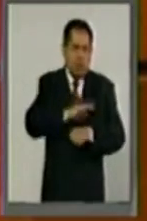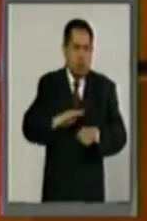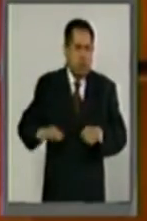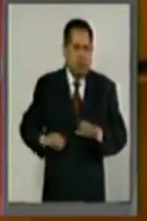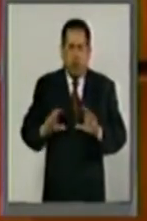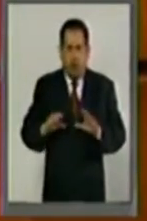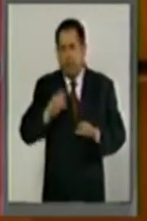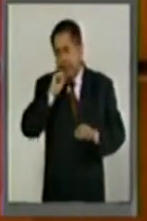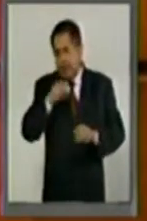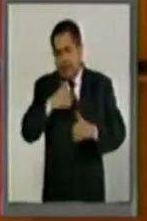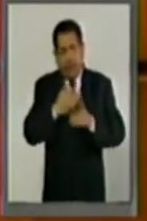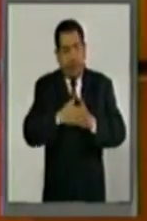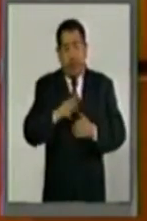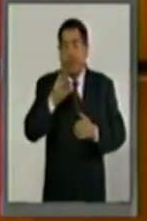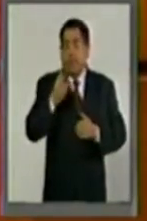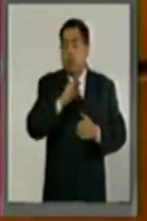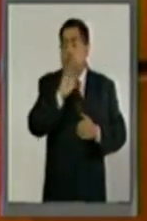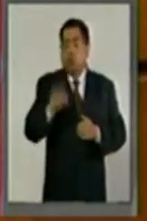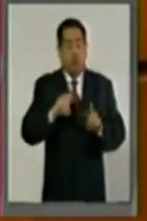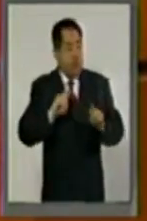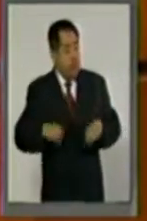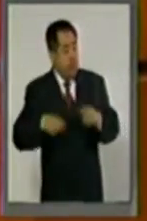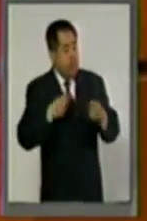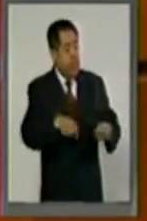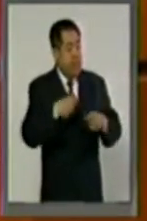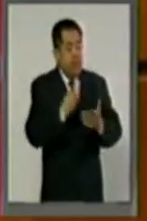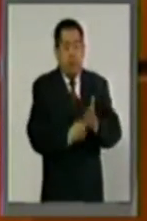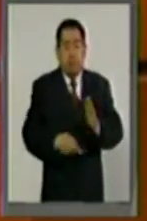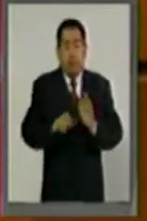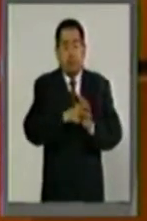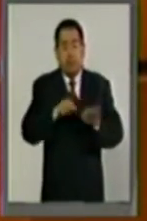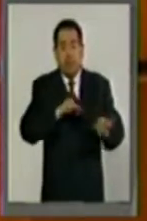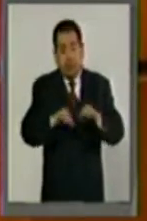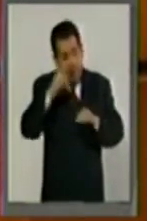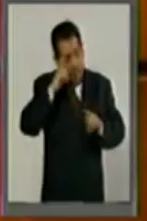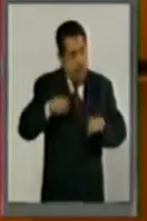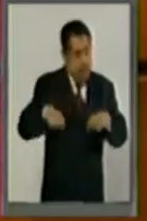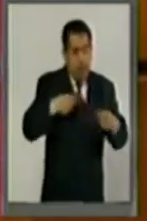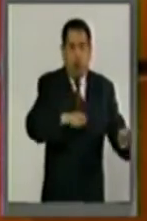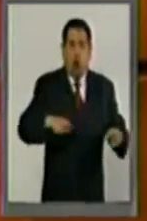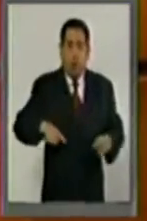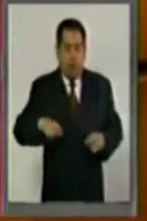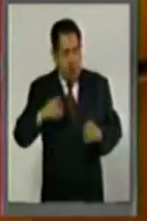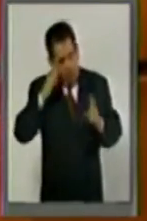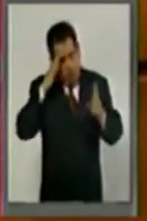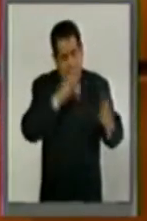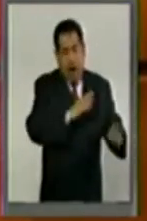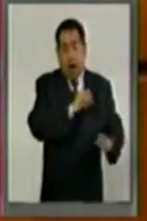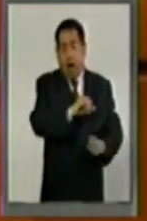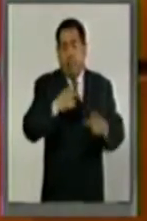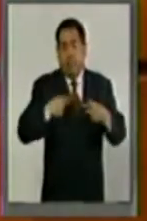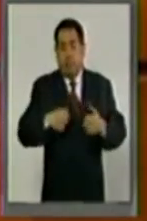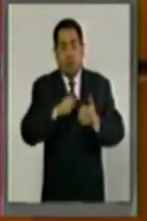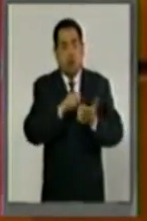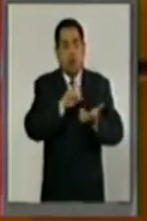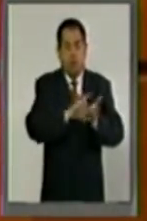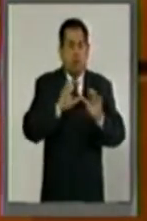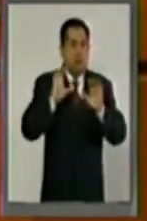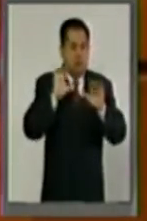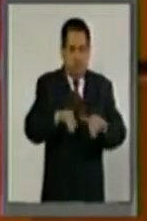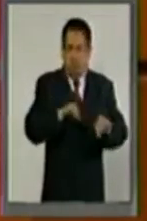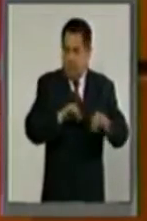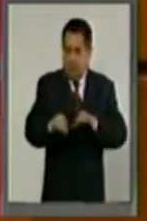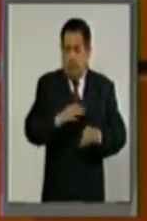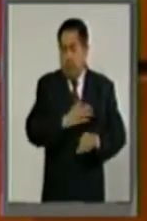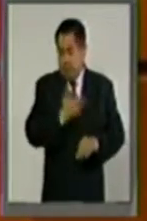el 3% de las vacantes laborales existentes en la administración pública que sean destinadas a la contratación de